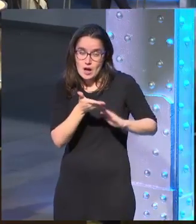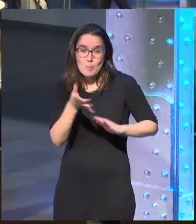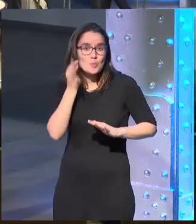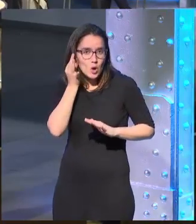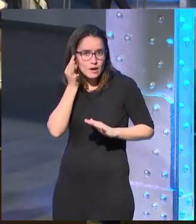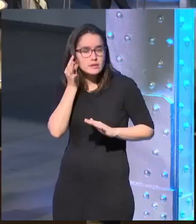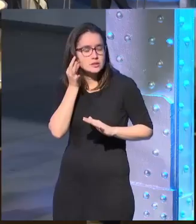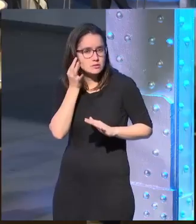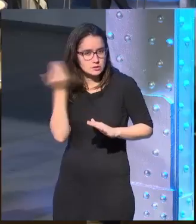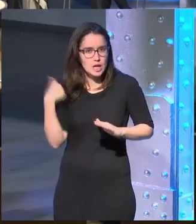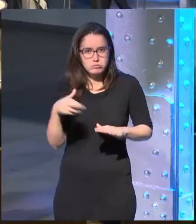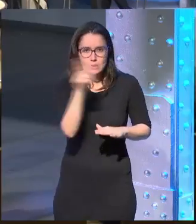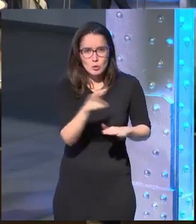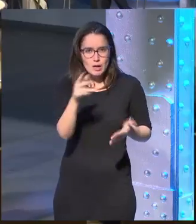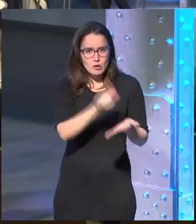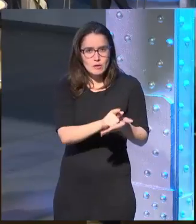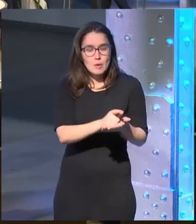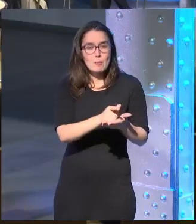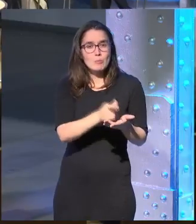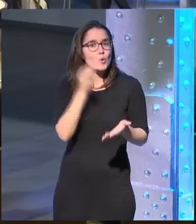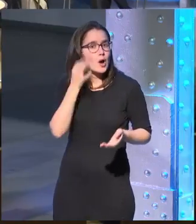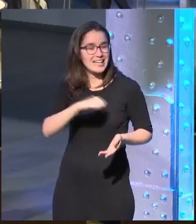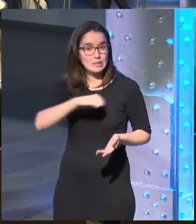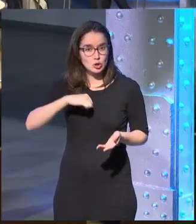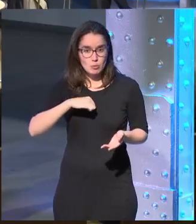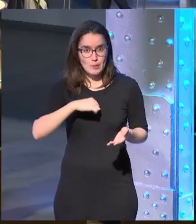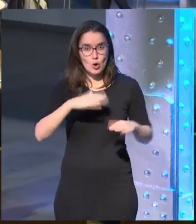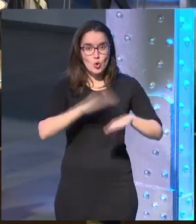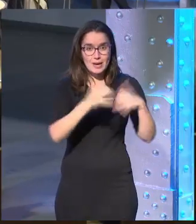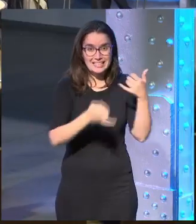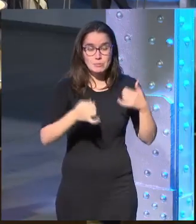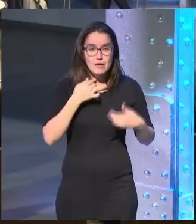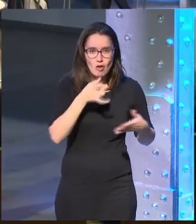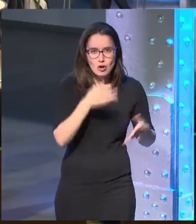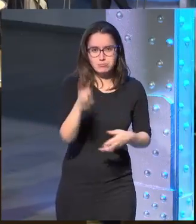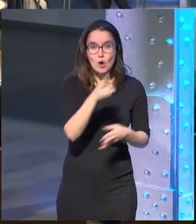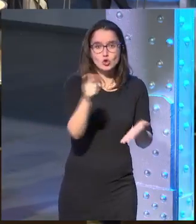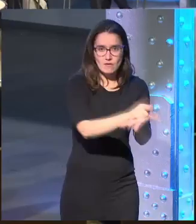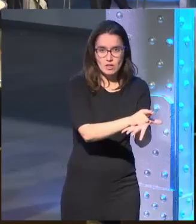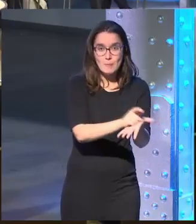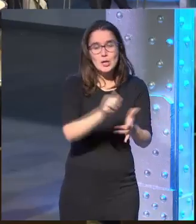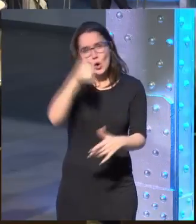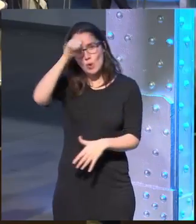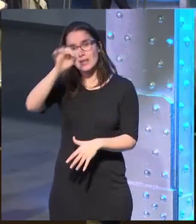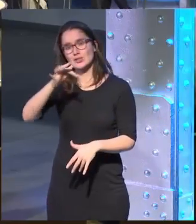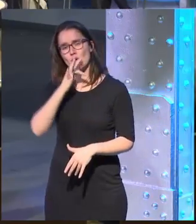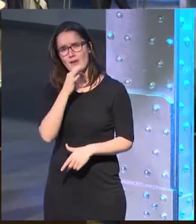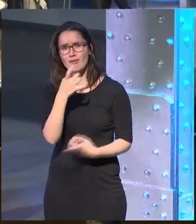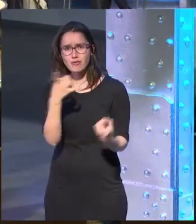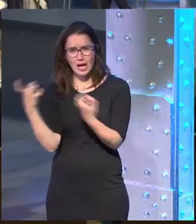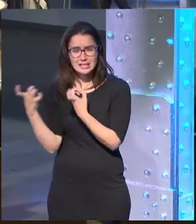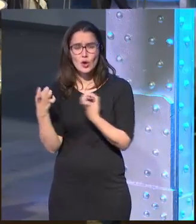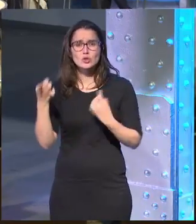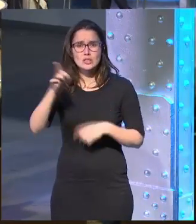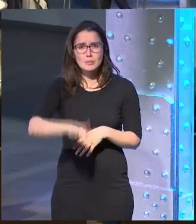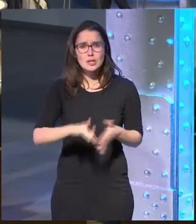las mujeres sí que hemos recuperado ya el número de mujeres autónomas que se perdieron durante la crisis, pero también que en los hombres nos queda todavía, o